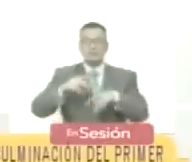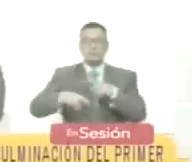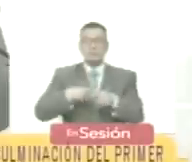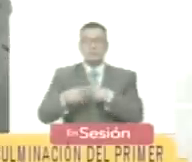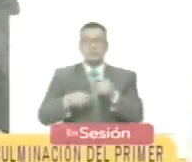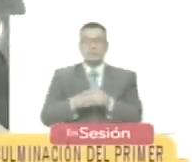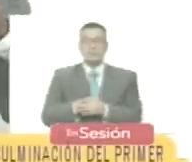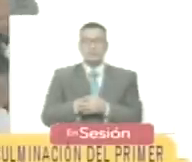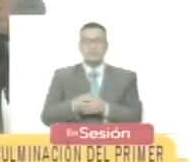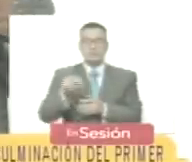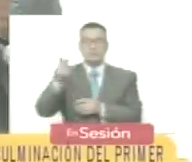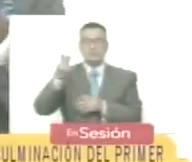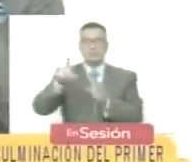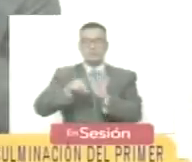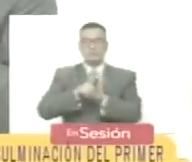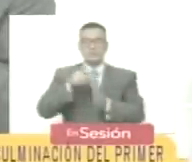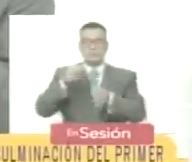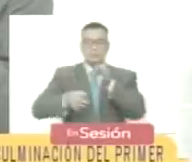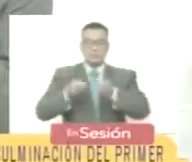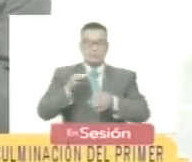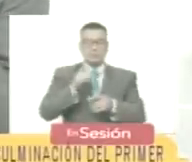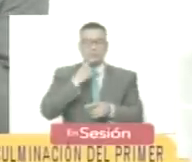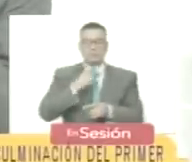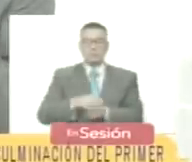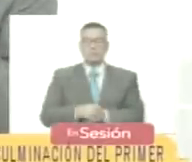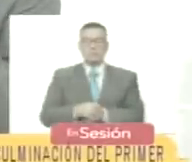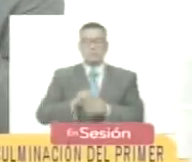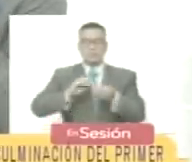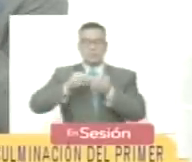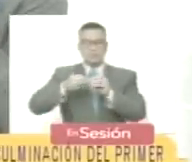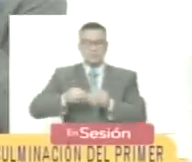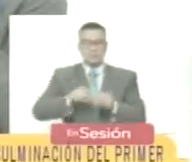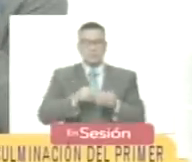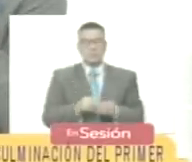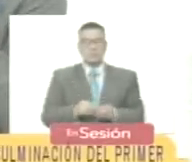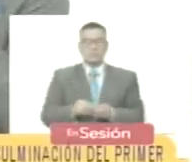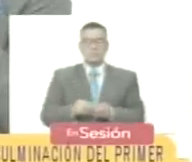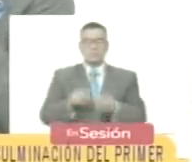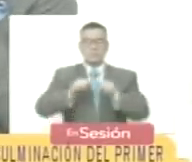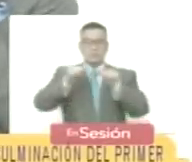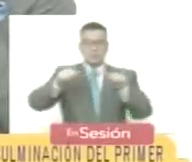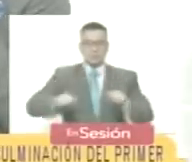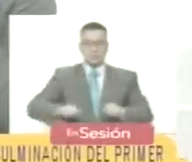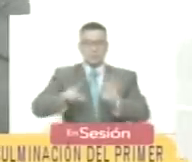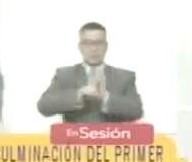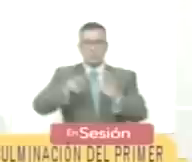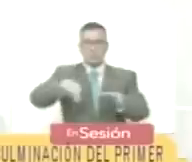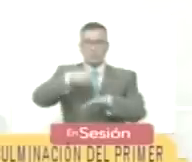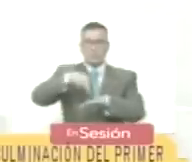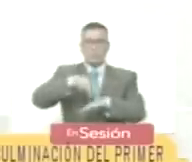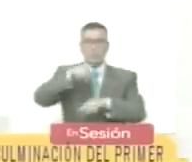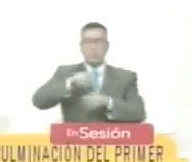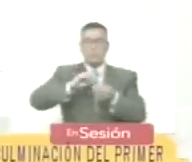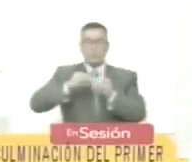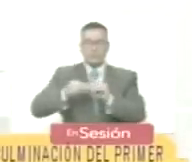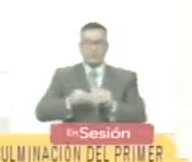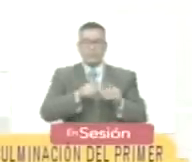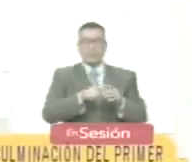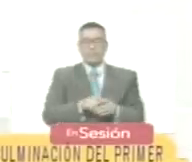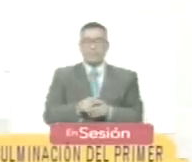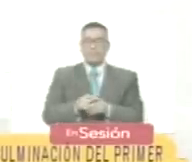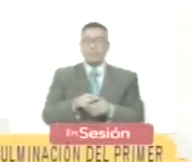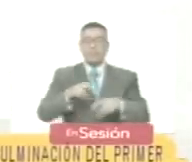productividad, la nueva ley de seguros, la adaptación del sistema legislativo nacional, y esa adaptación